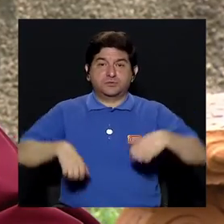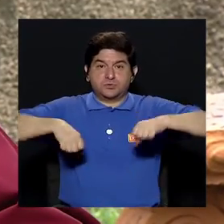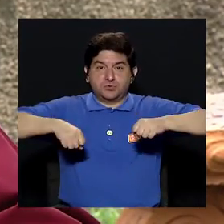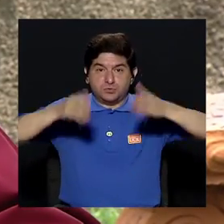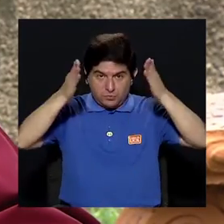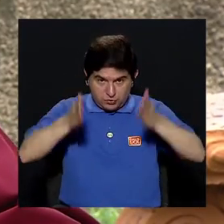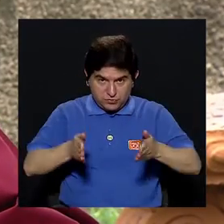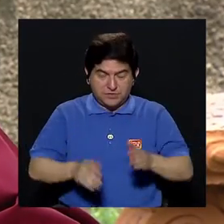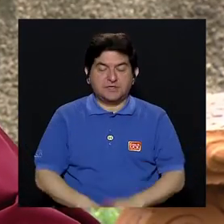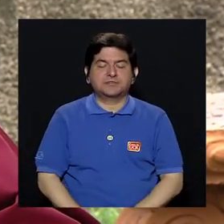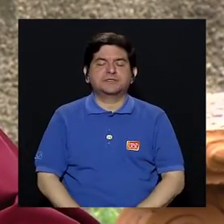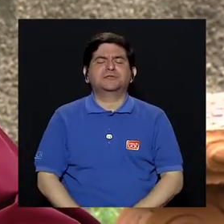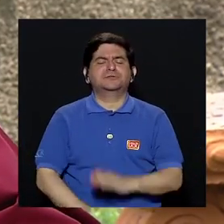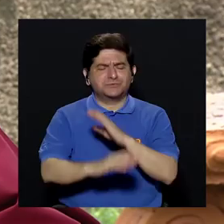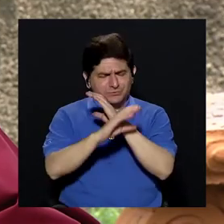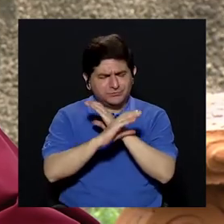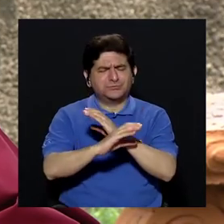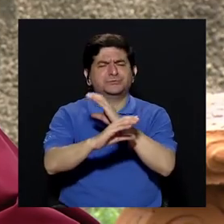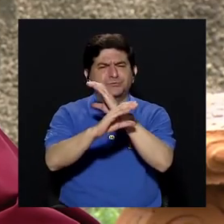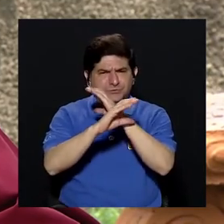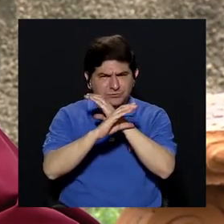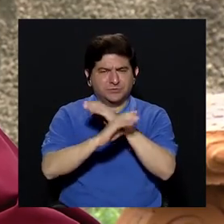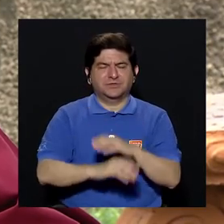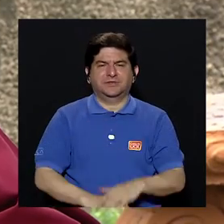que tengan mucho cuidado